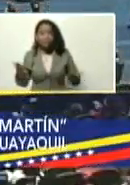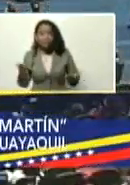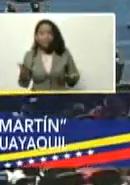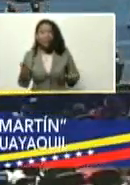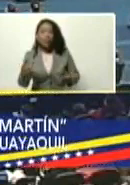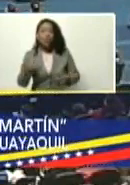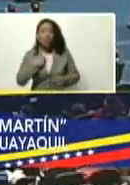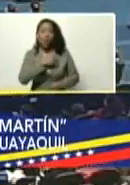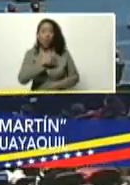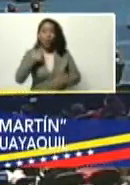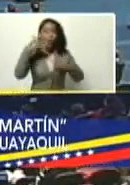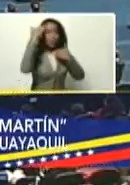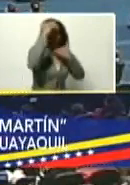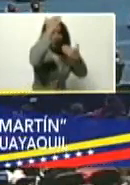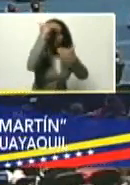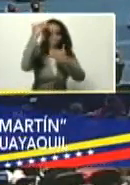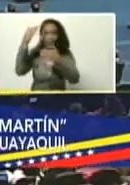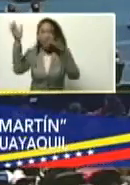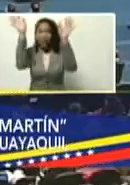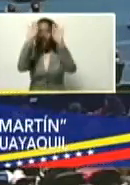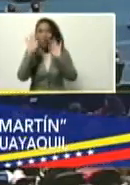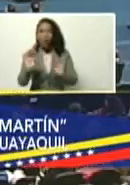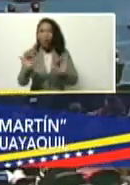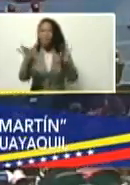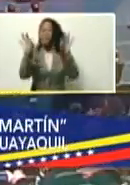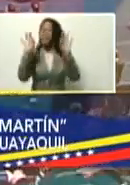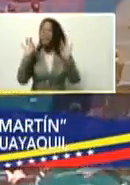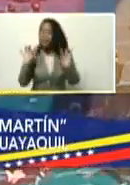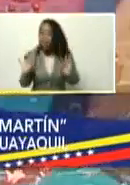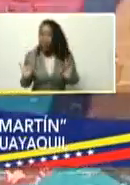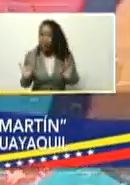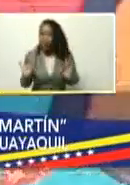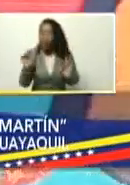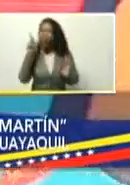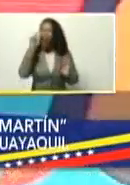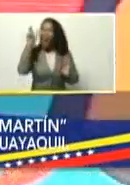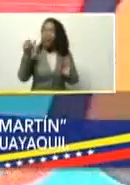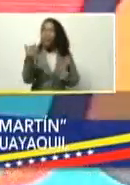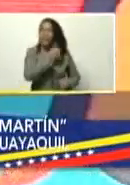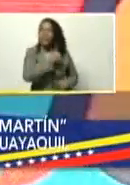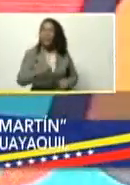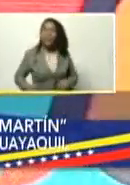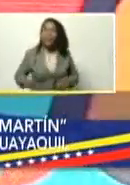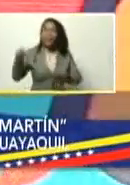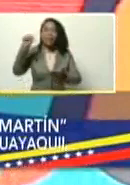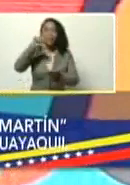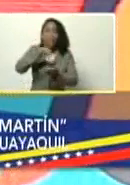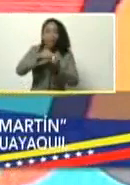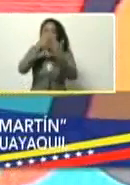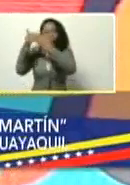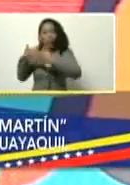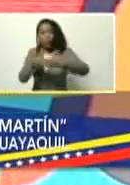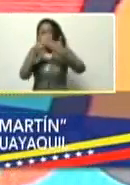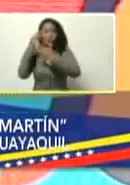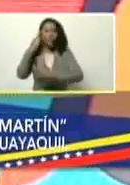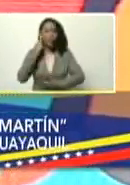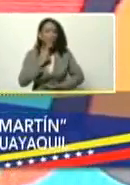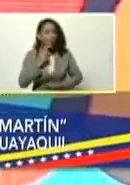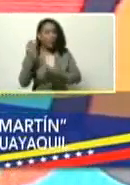quiero saludarlos de manera especial. Bueno, Alejandro López, presidente del Centro de Estudios Simón Bolívar, que nos